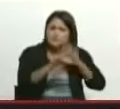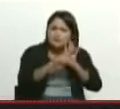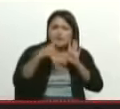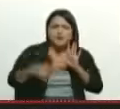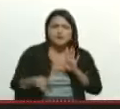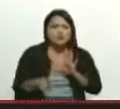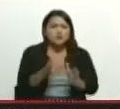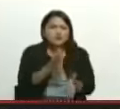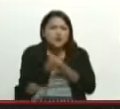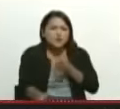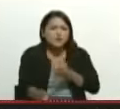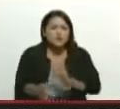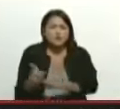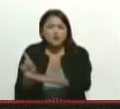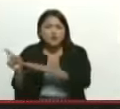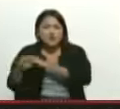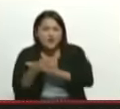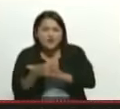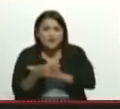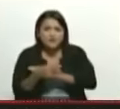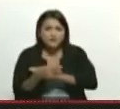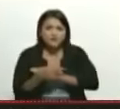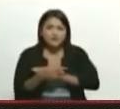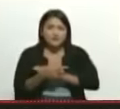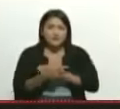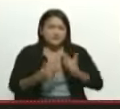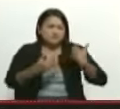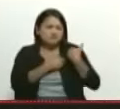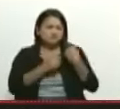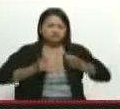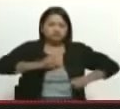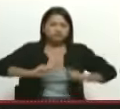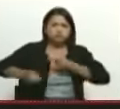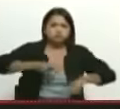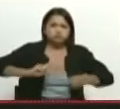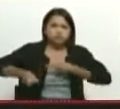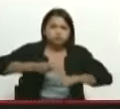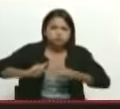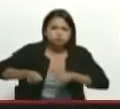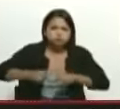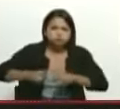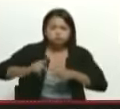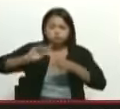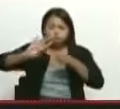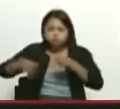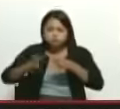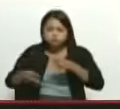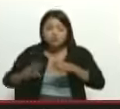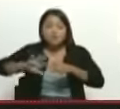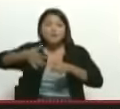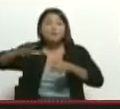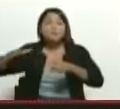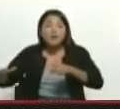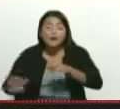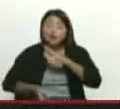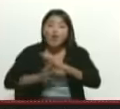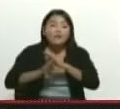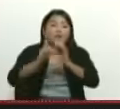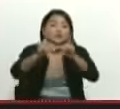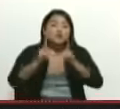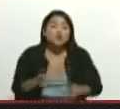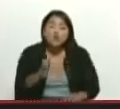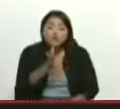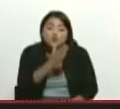la pretensión de Guyana de disponer unilateralmente de un mar pendiente por delimitar